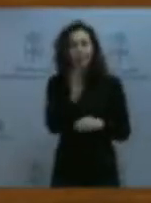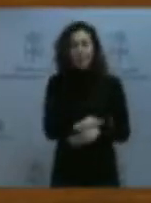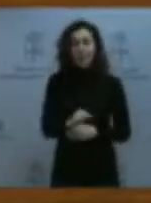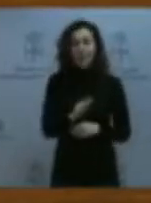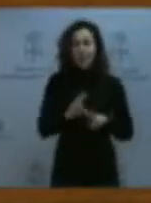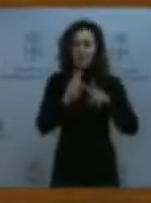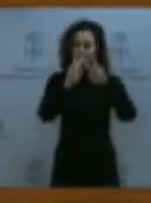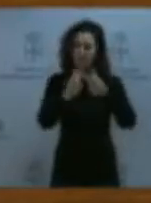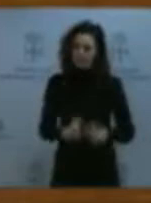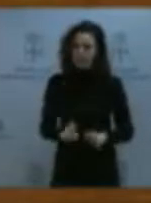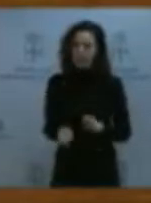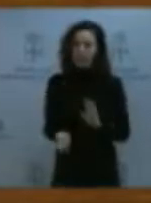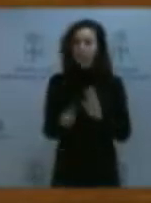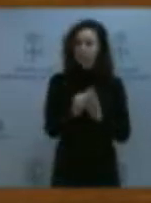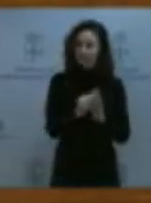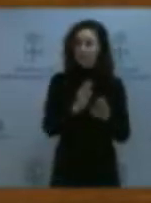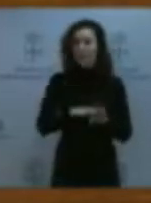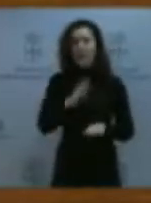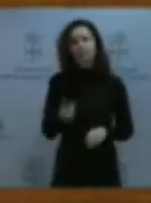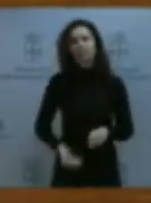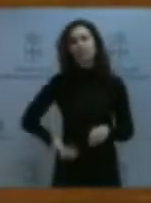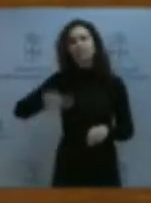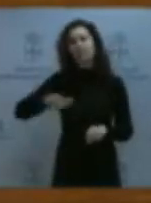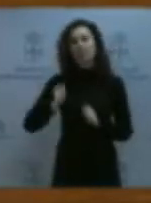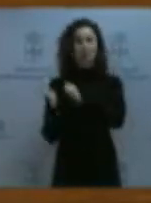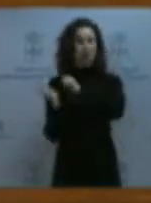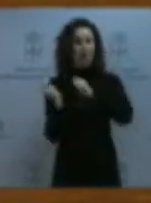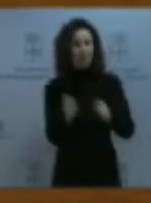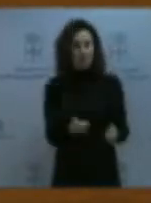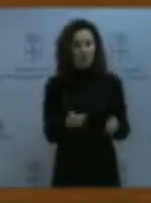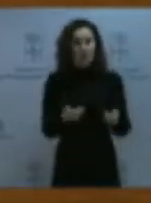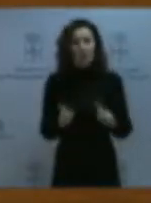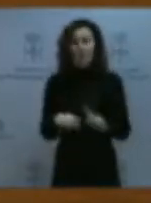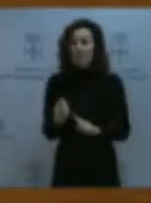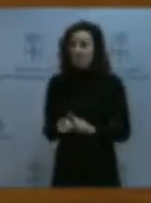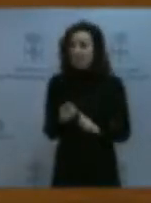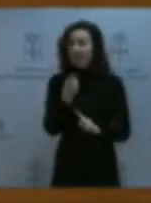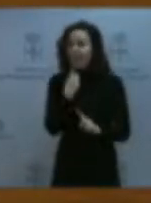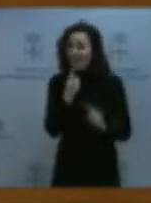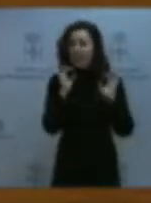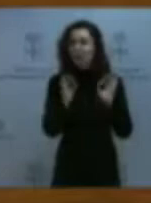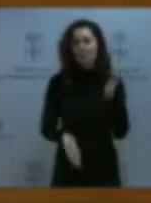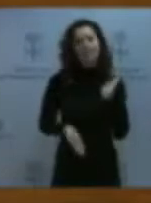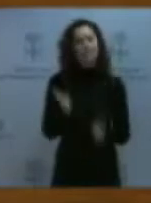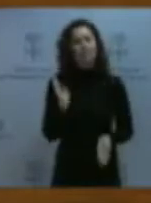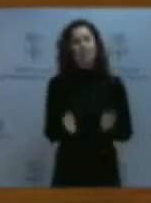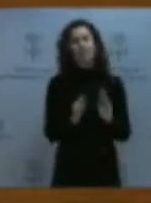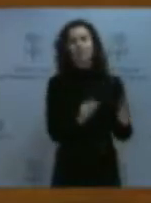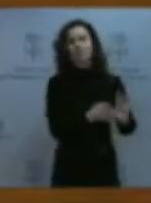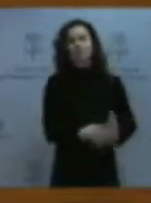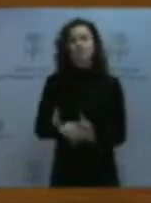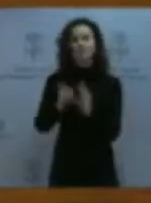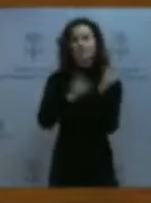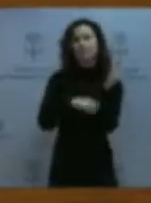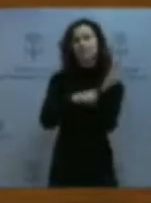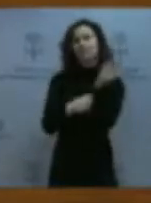valor del yacimiento, y después plantear qué intervenciones de carácter restaurador tienen que llevarse a cabo.